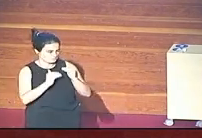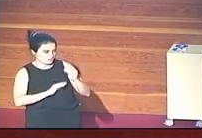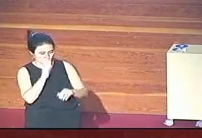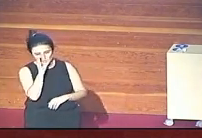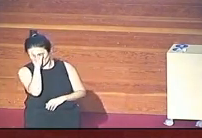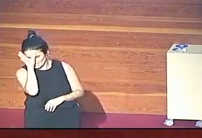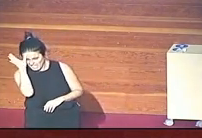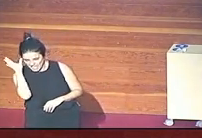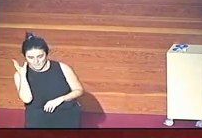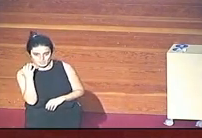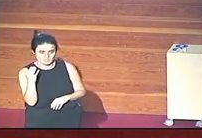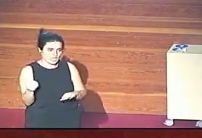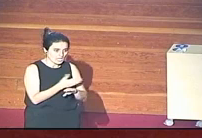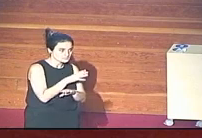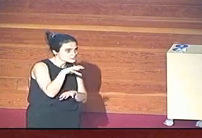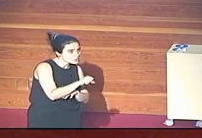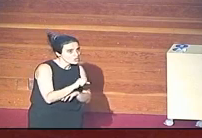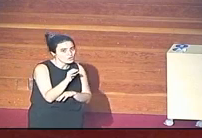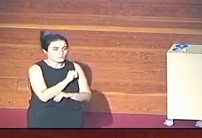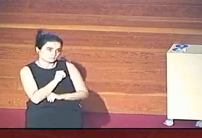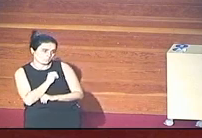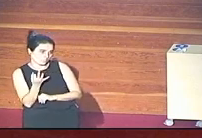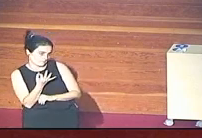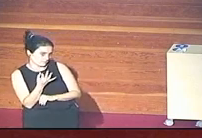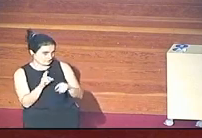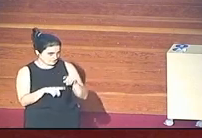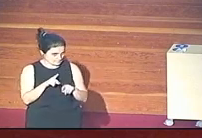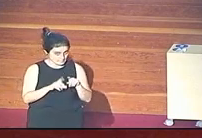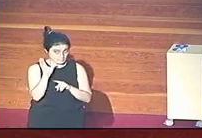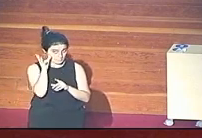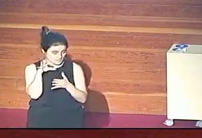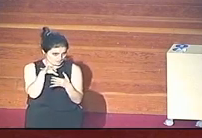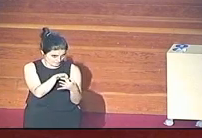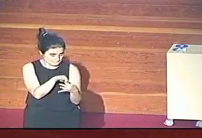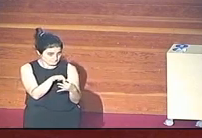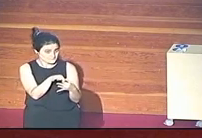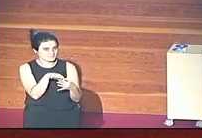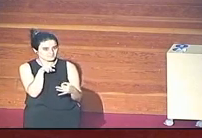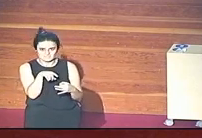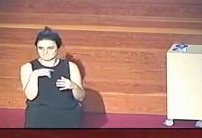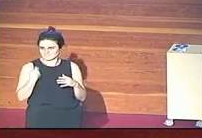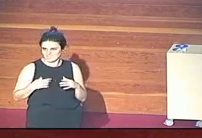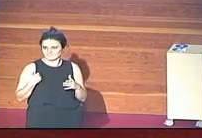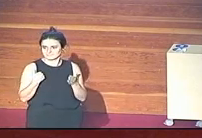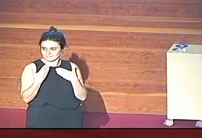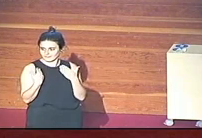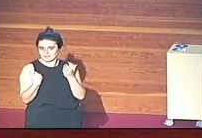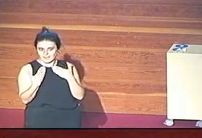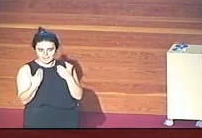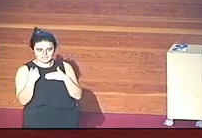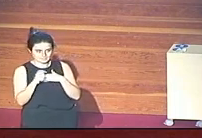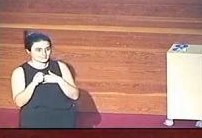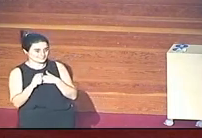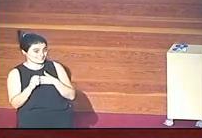y han tenido que recoger antes o han tenido que esperar no bueno pues eso empieza a formar parte de nuestras conversaciones diarias